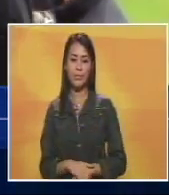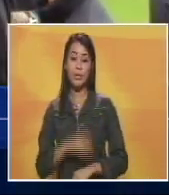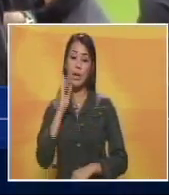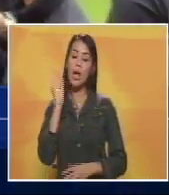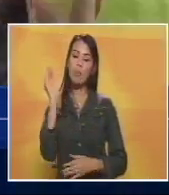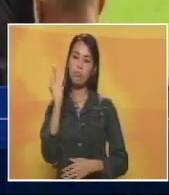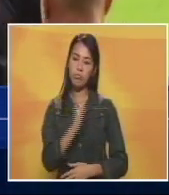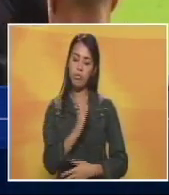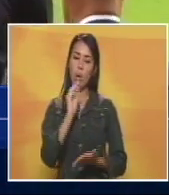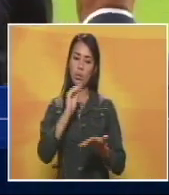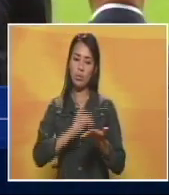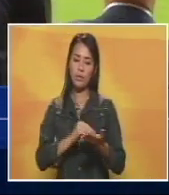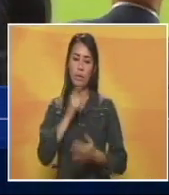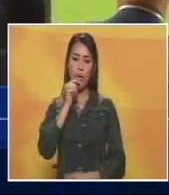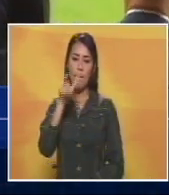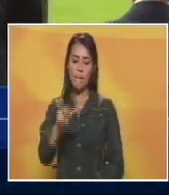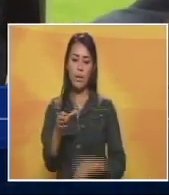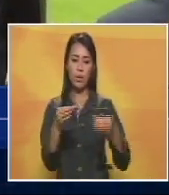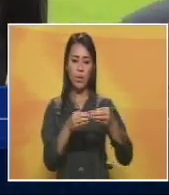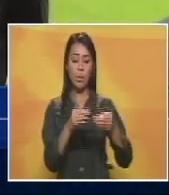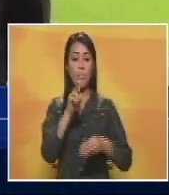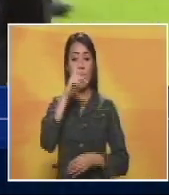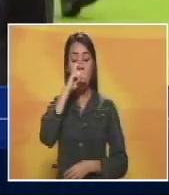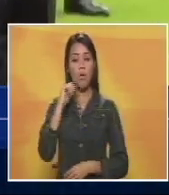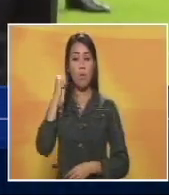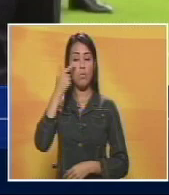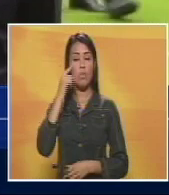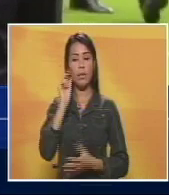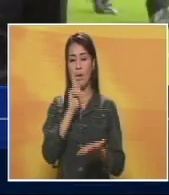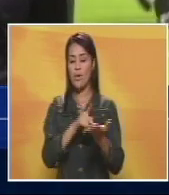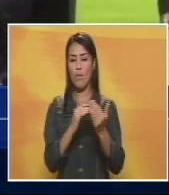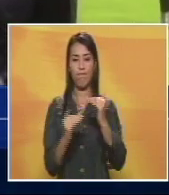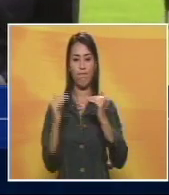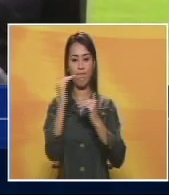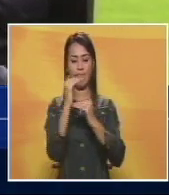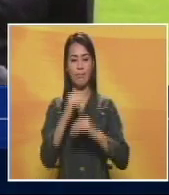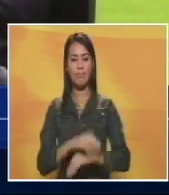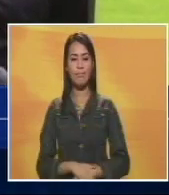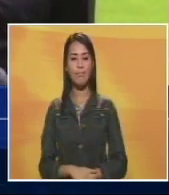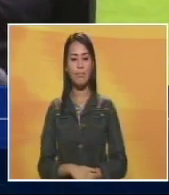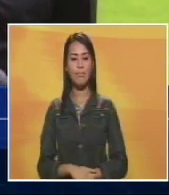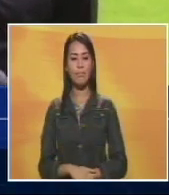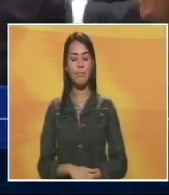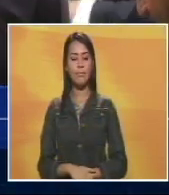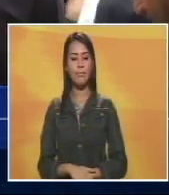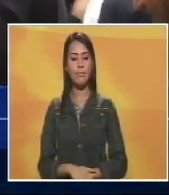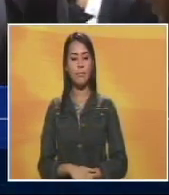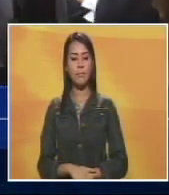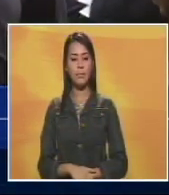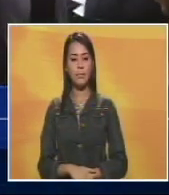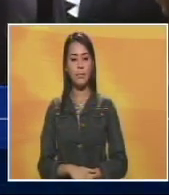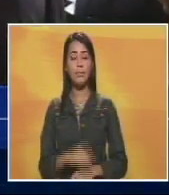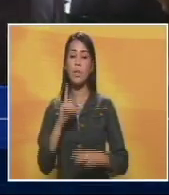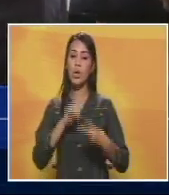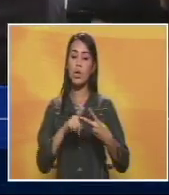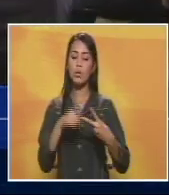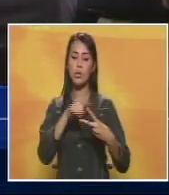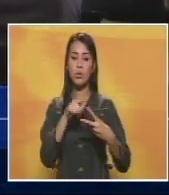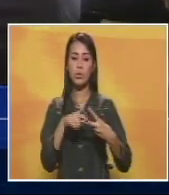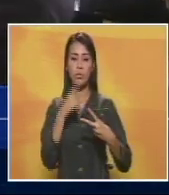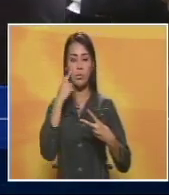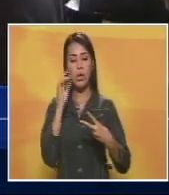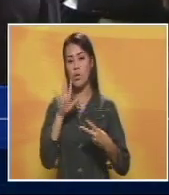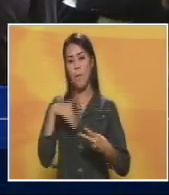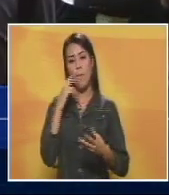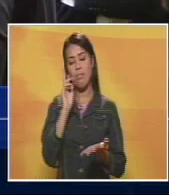regreso del cuadro Che al torneo tras 2 años sin clasificar. Ezequiel Garay, Geoffrey Kondogbia y Francis Coquelin no